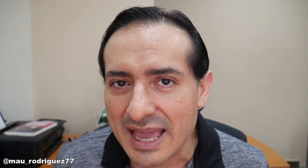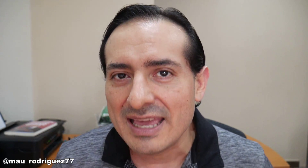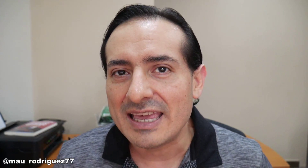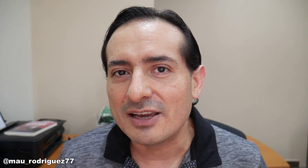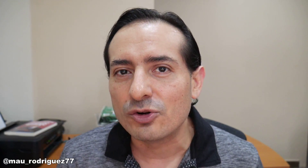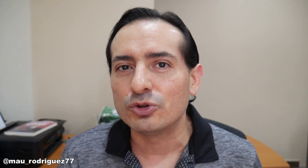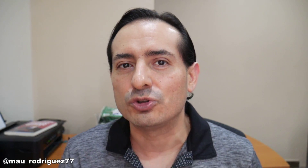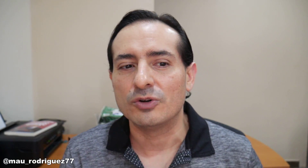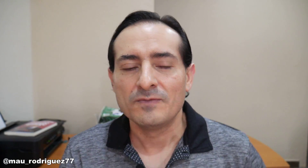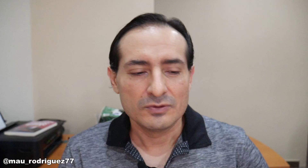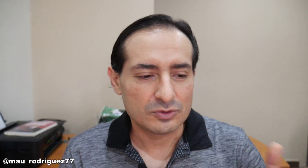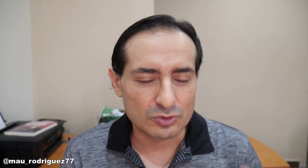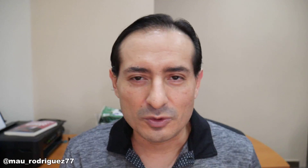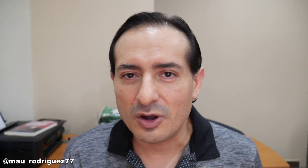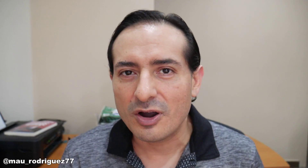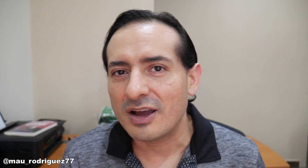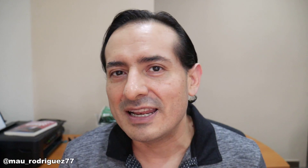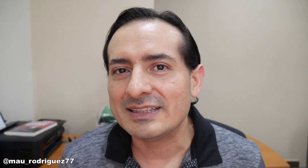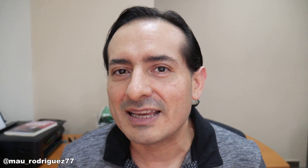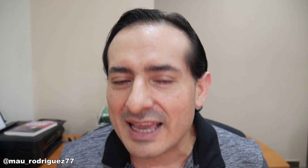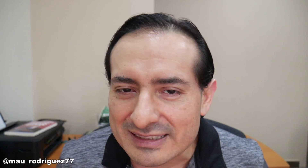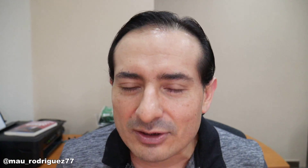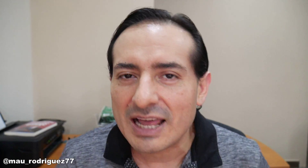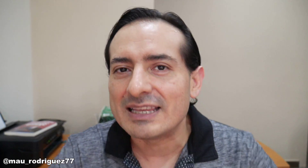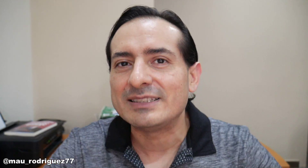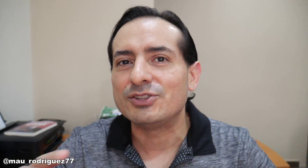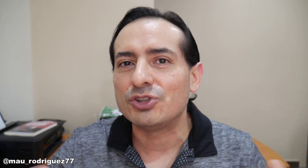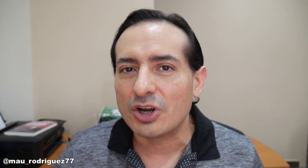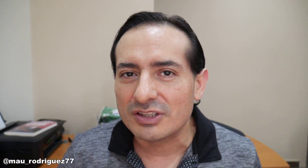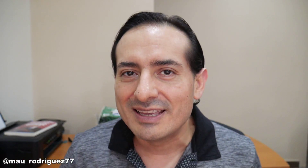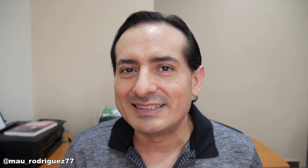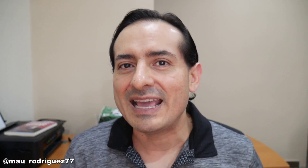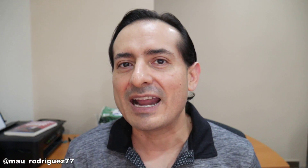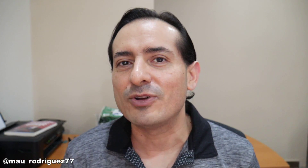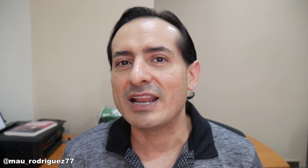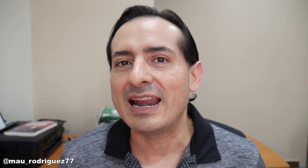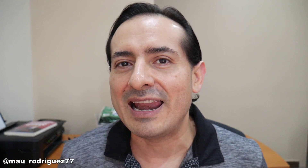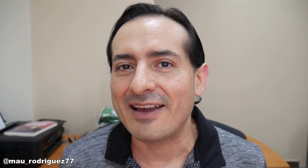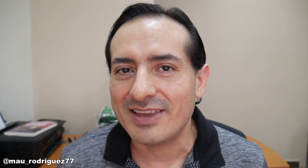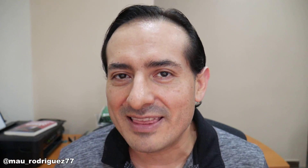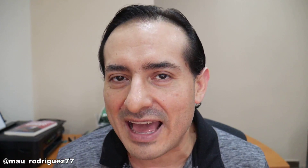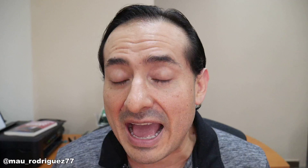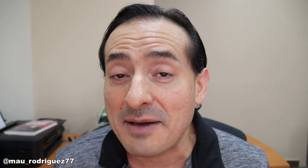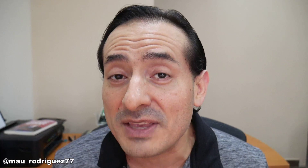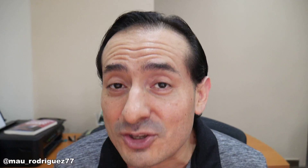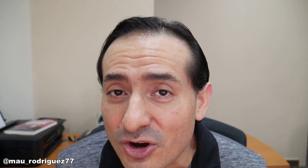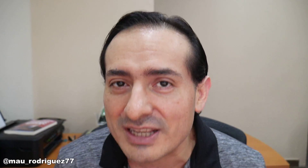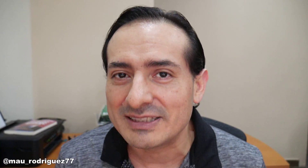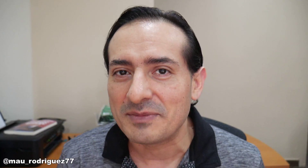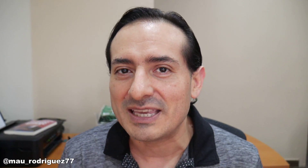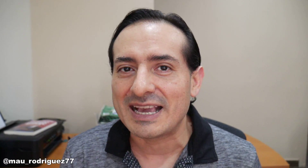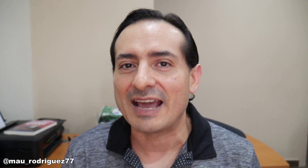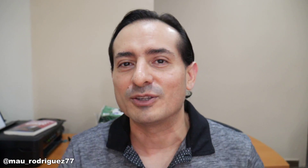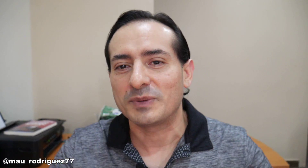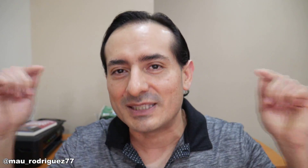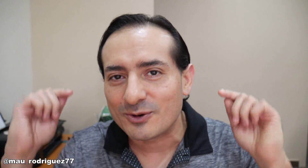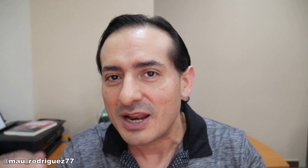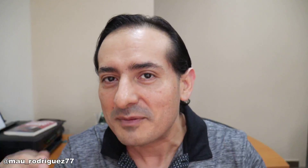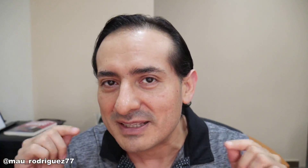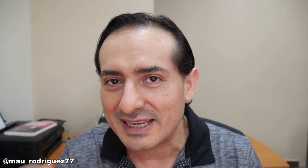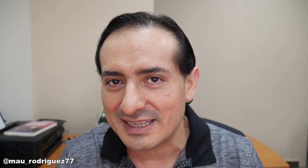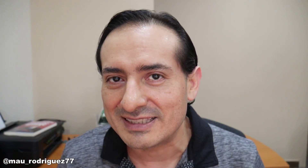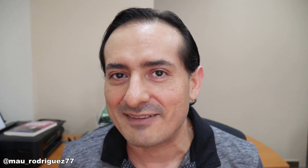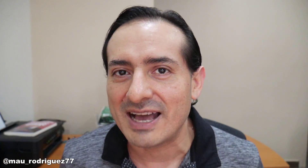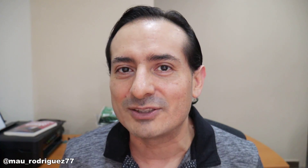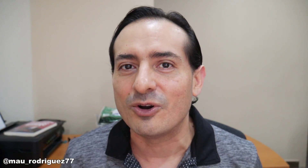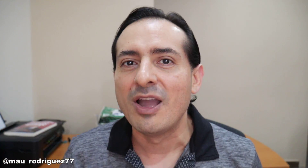Iberdrola, incluso tuvo el interés o la decisión de arruinarle la vida a millones de mexicanos,